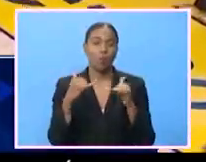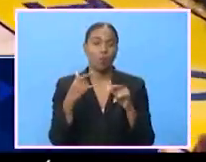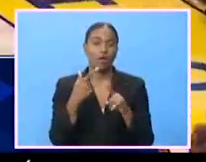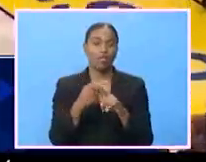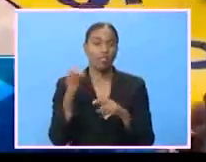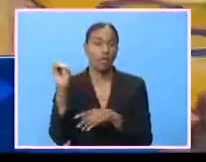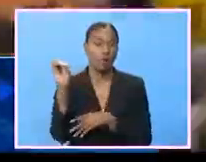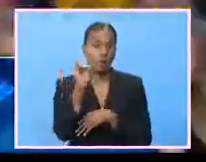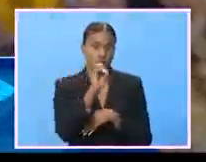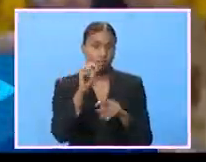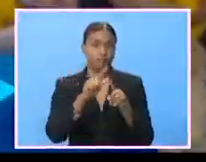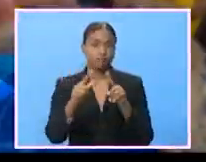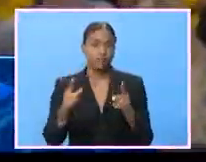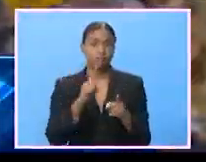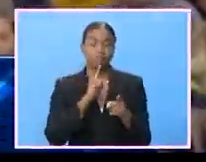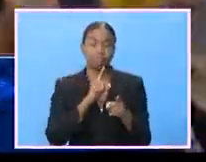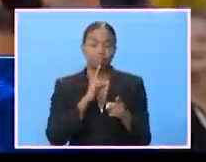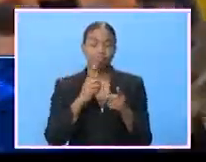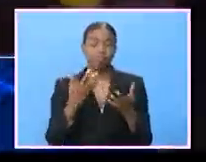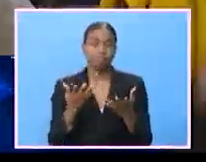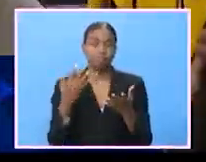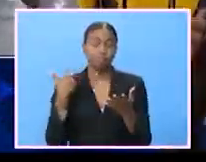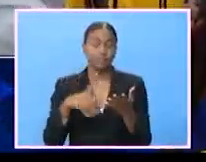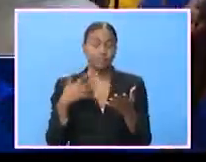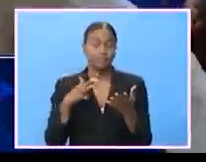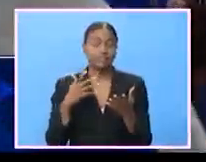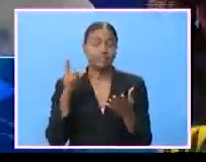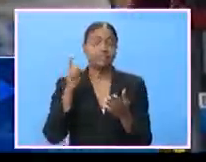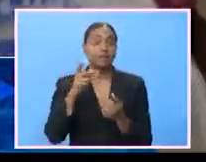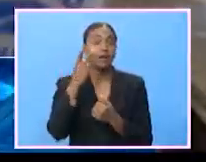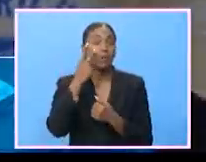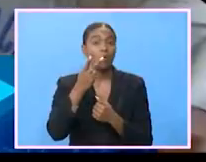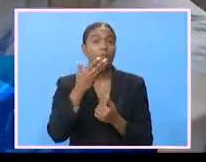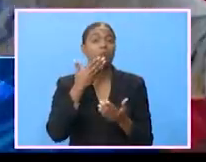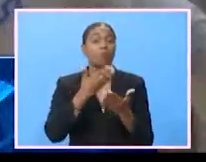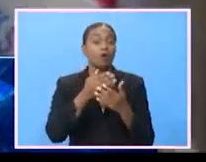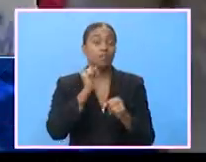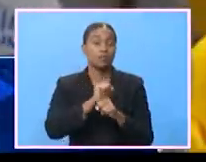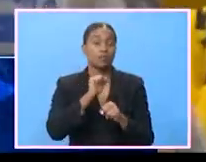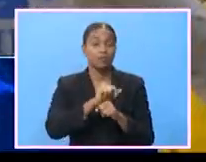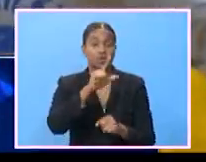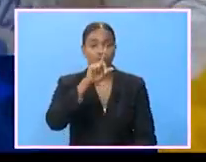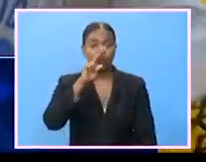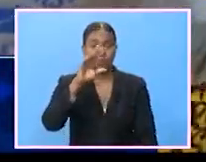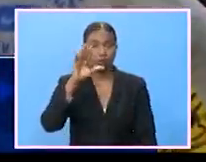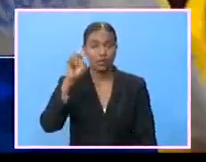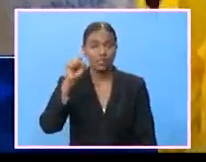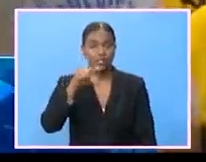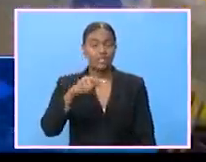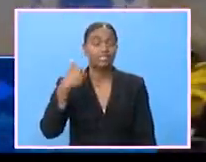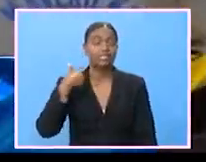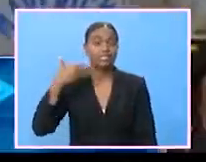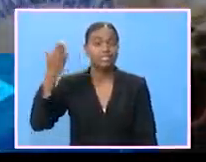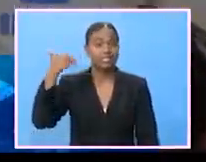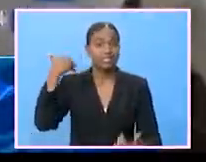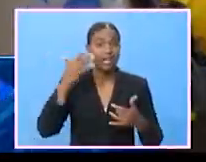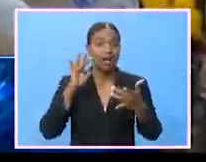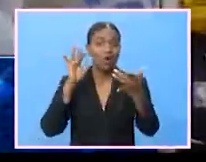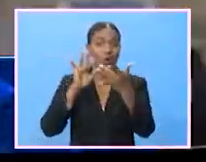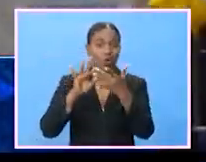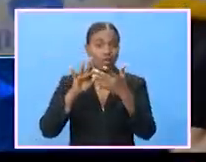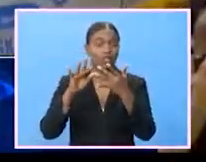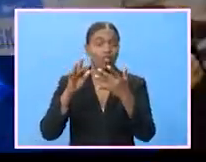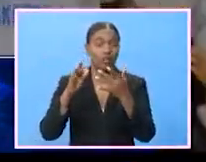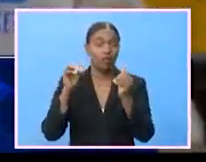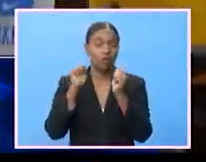del Oeste, pero verdaderamente increíble. Y hay que darle también mérito a Luka Doncic, quien había tenido ya contacto